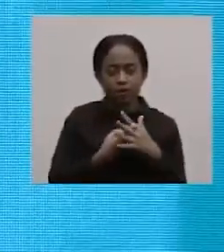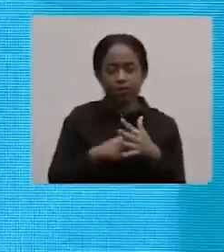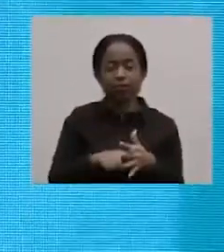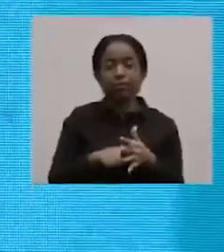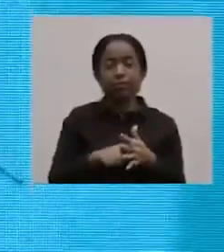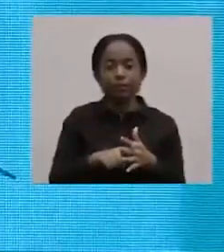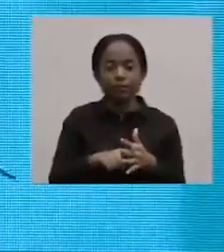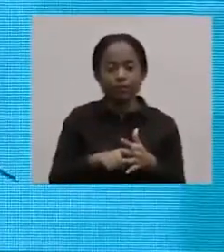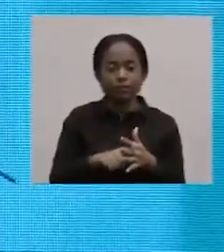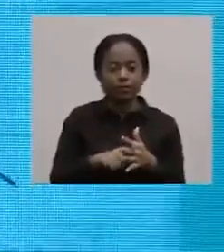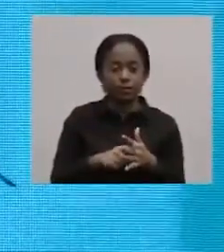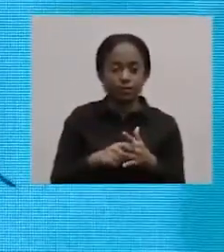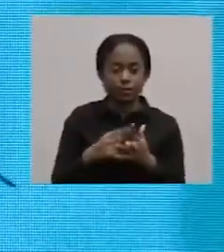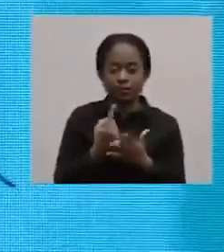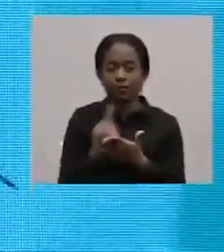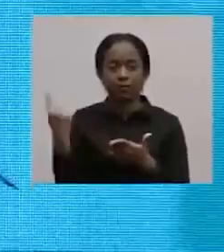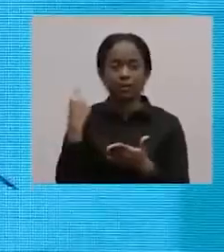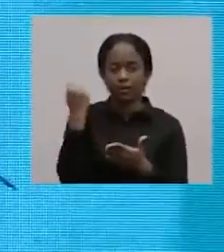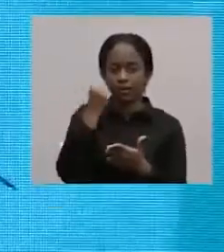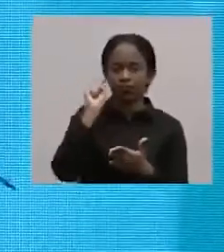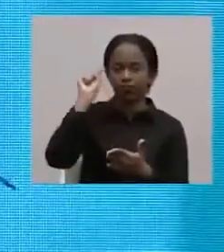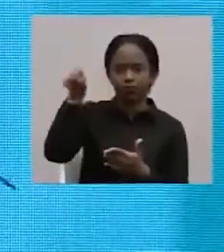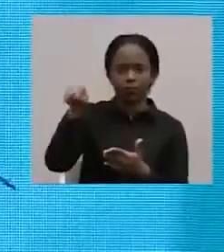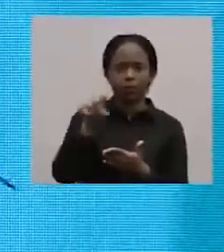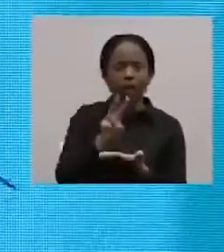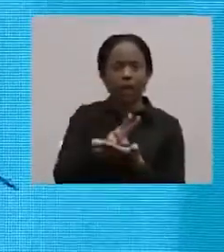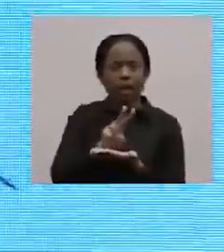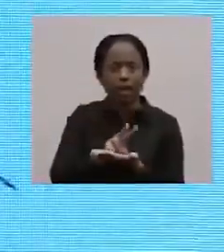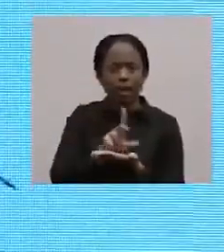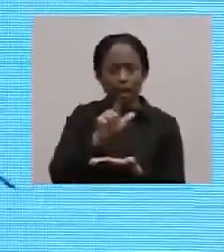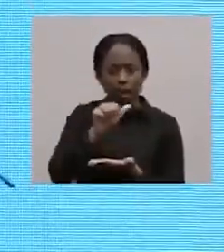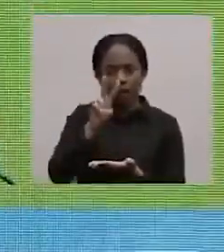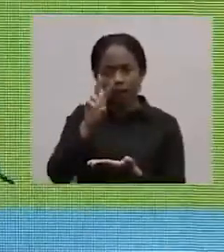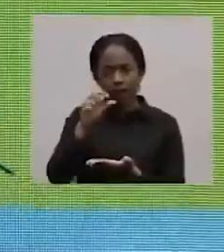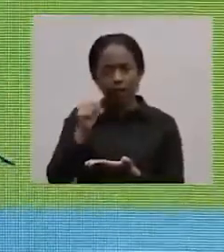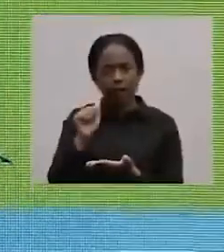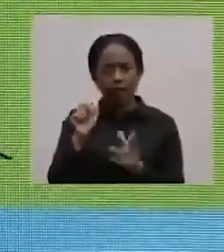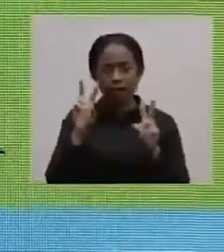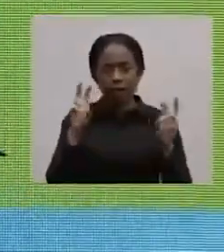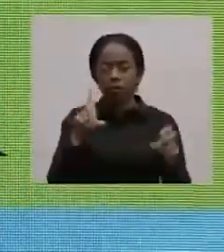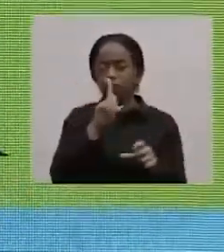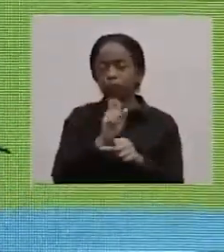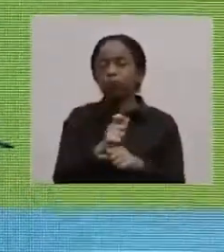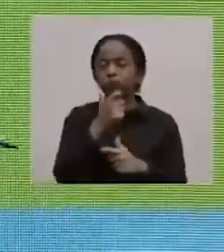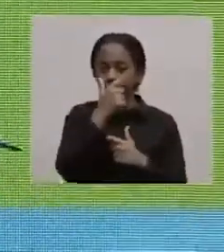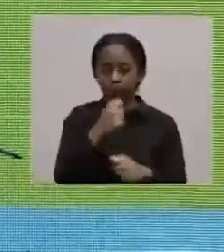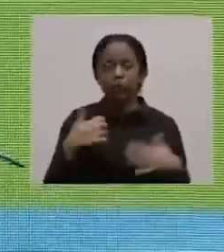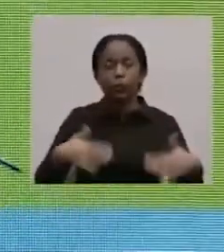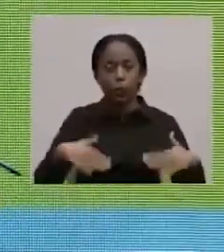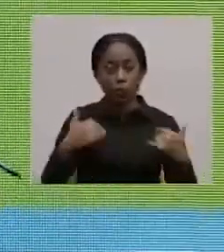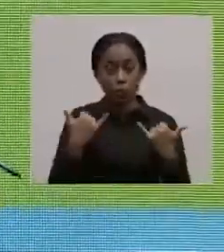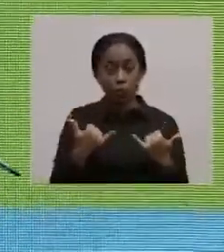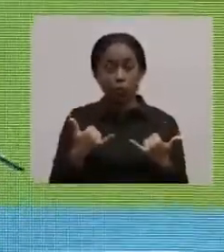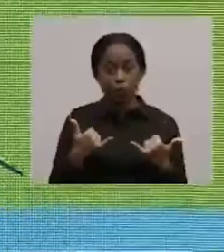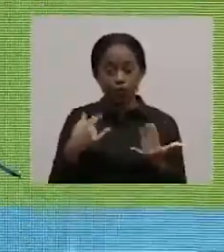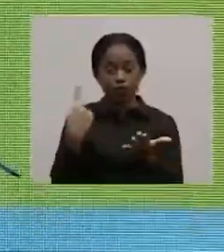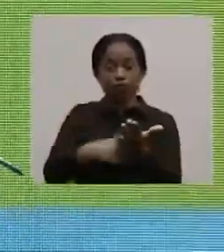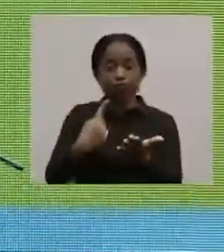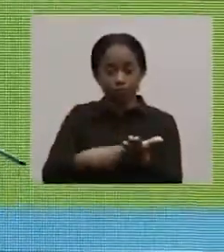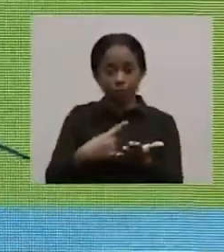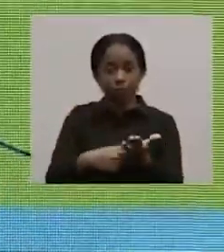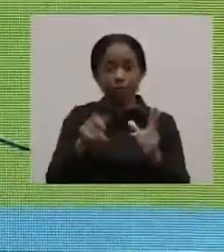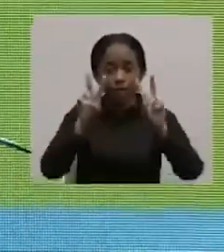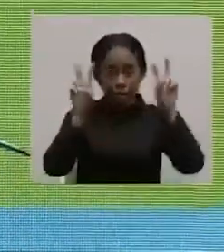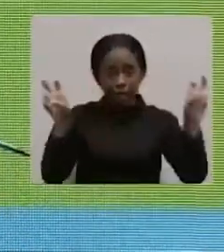el pasado sábado en La Vega con un tema de sumo interés y que hoy estamos discutiendo aquí